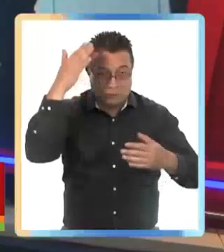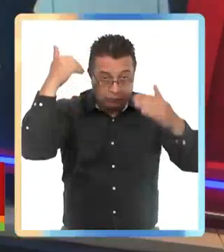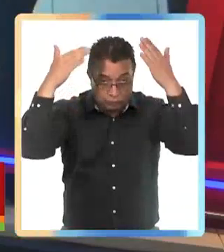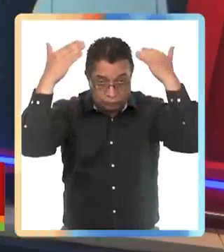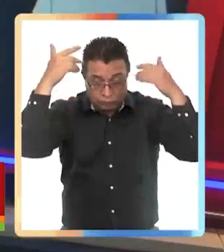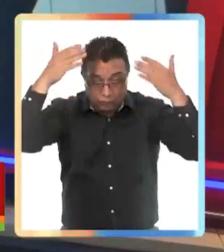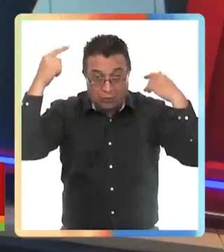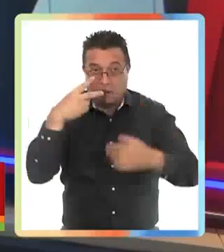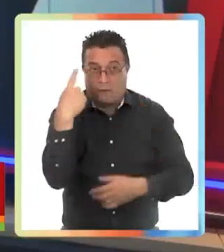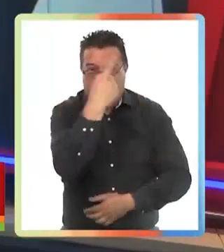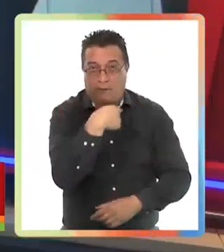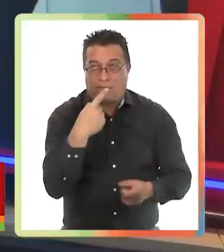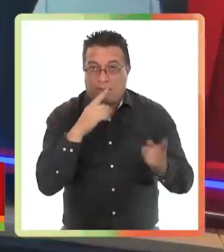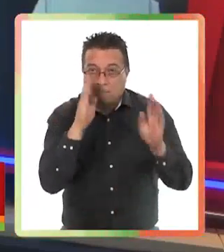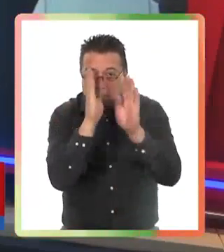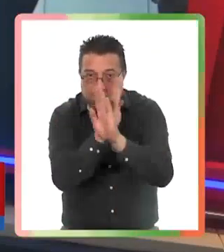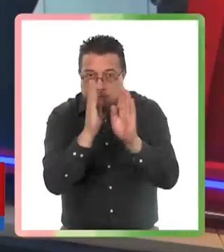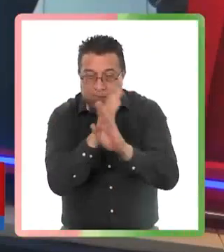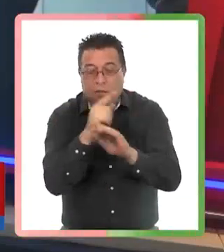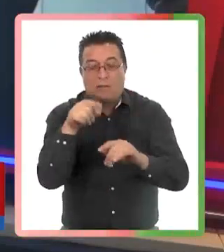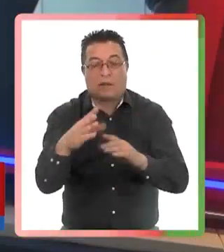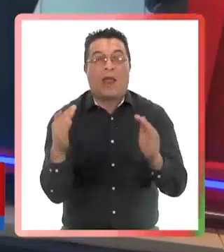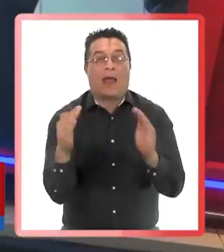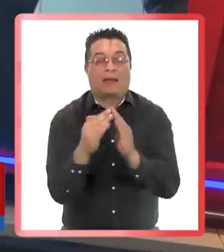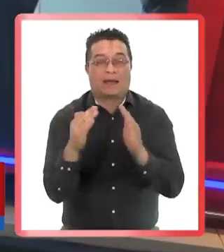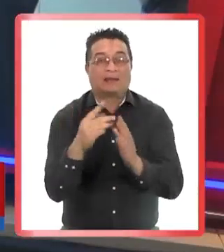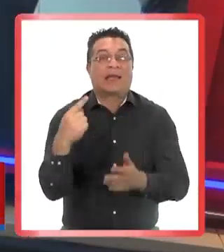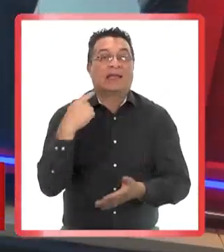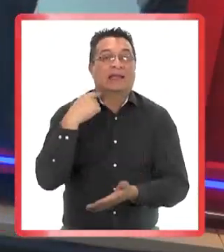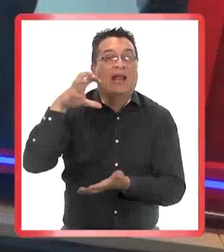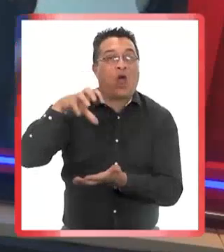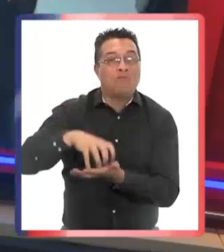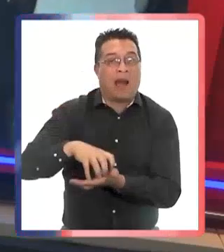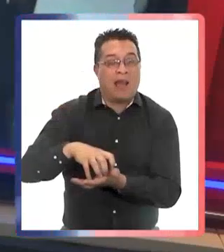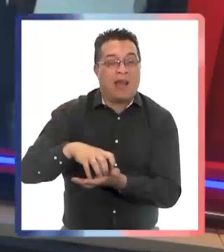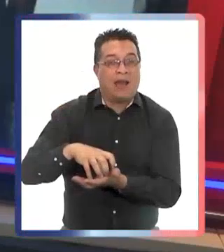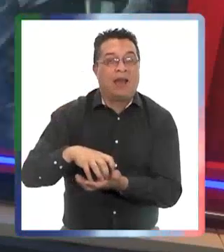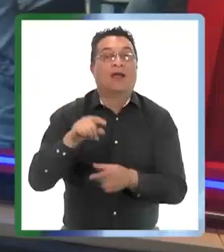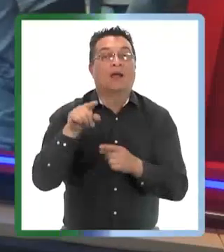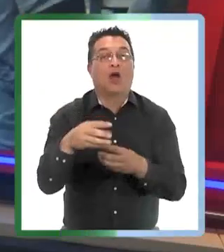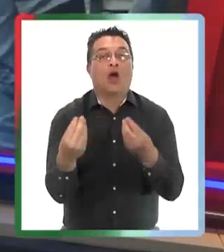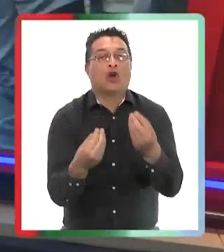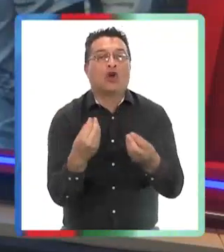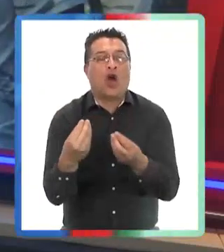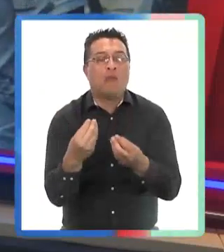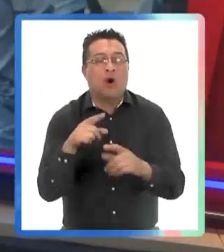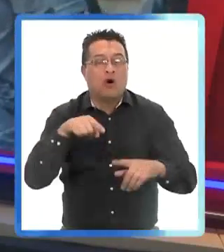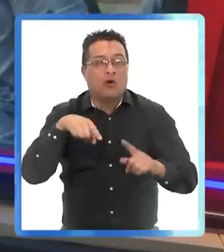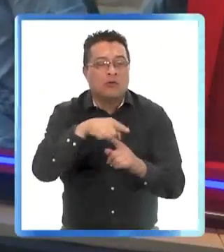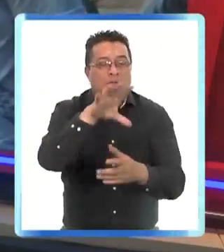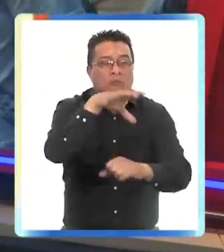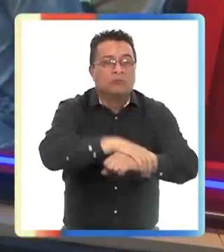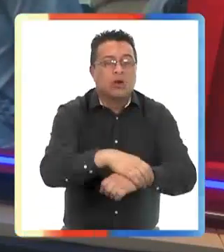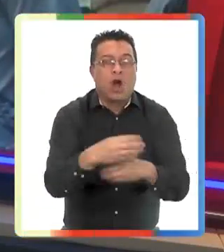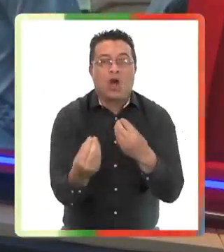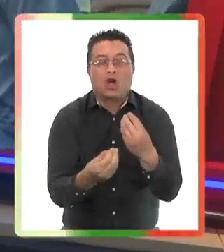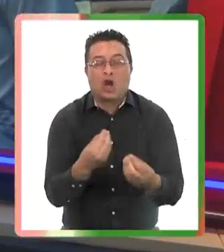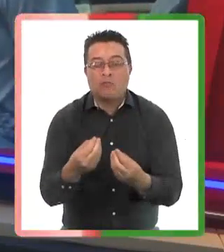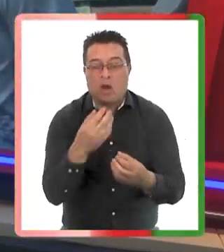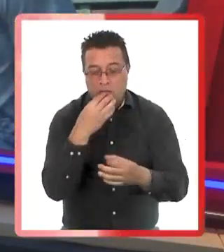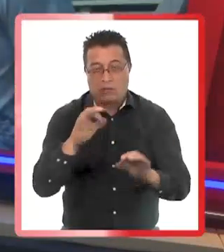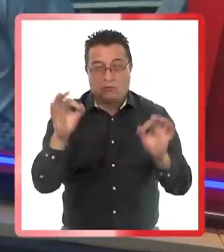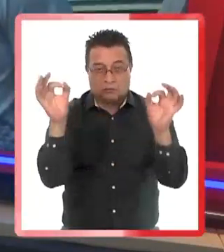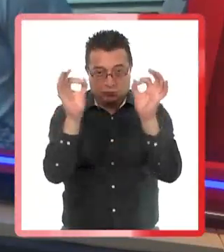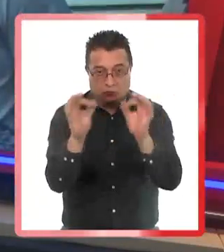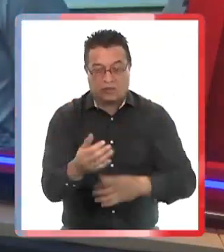pelo para no ser reconocido y permanecían ocultos en una casa de Quinta Normal. ¿Cómo lograron las policías dar con el paradero de ambos? Se